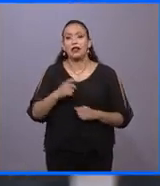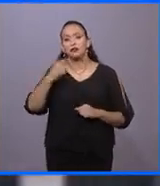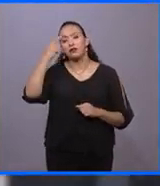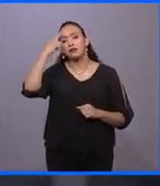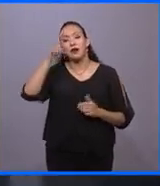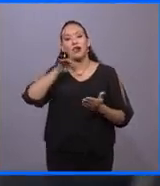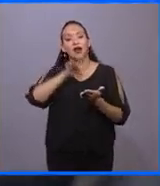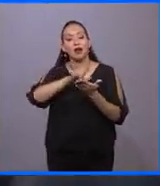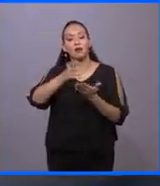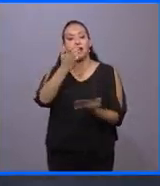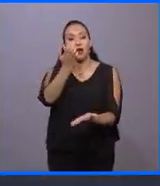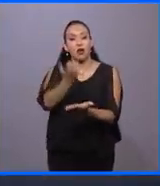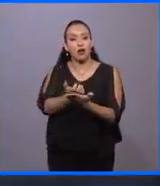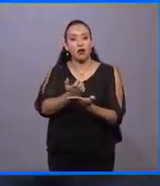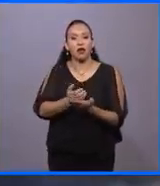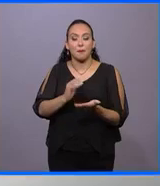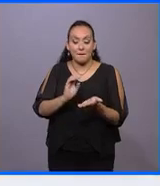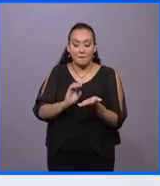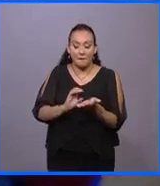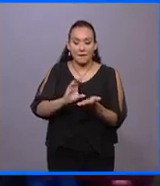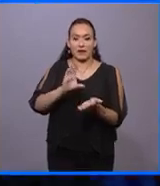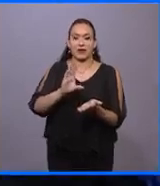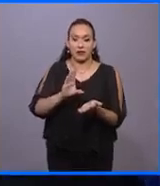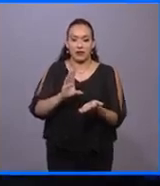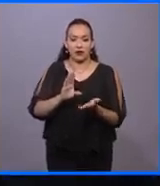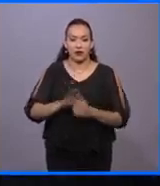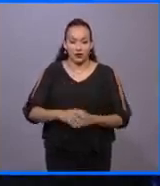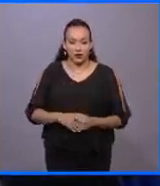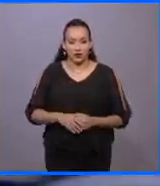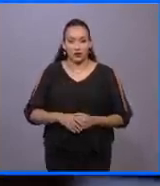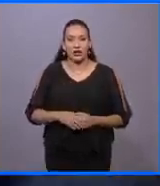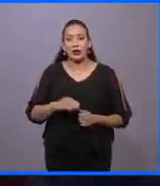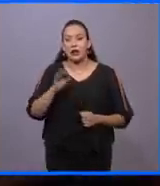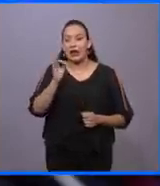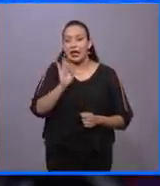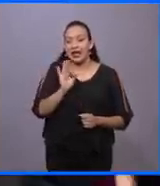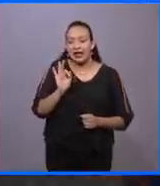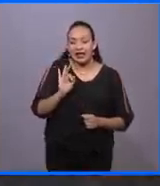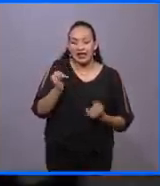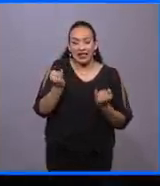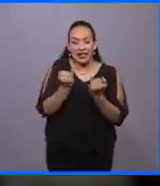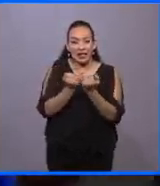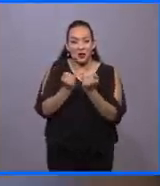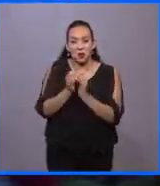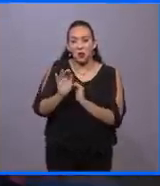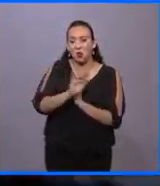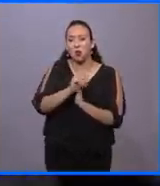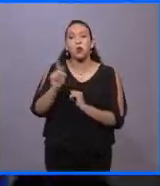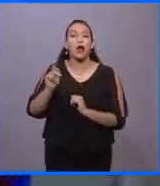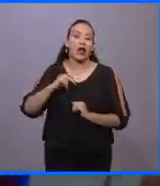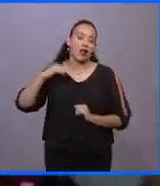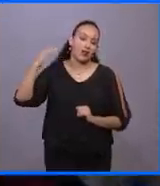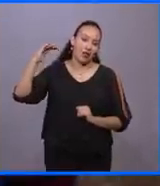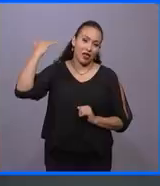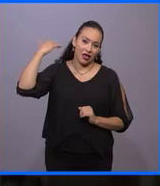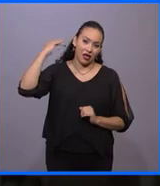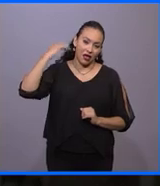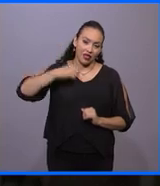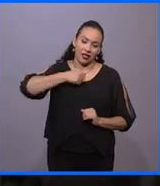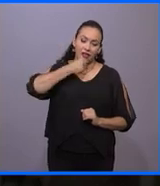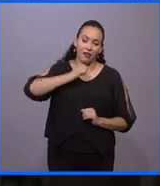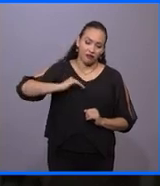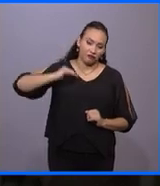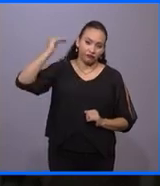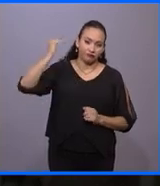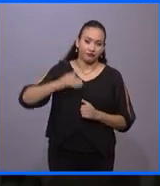un apoyo económico mayor y similar al de las pensiones otorgadas a las personas adultas mayores.